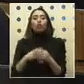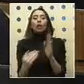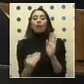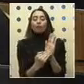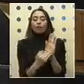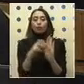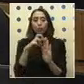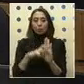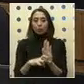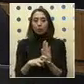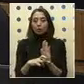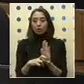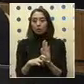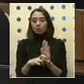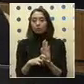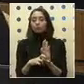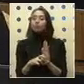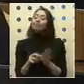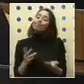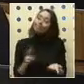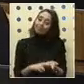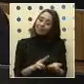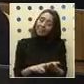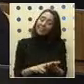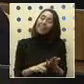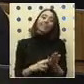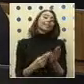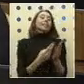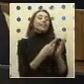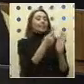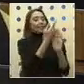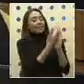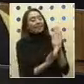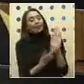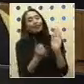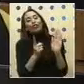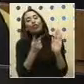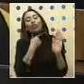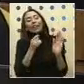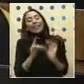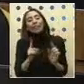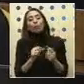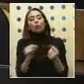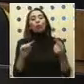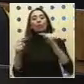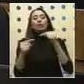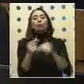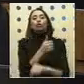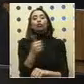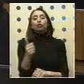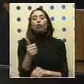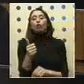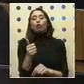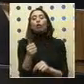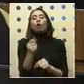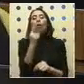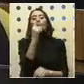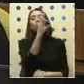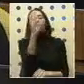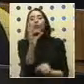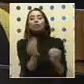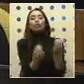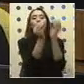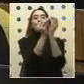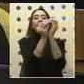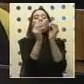en este proyecto. Si bien es cierto, no es lo que quisiéramos, y la discusión no se puede centrar solo en un punto más o menos en cuanto